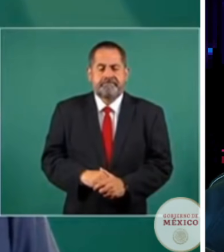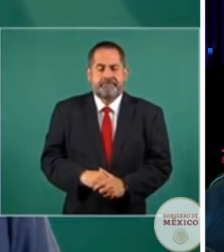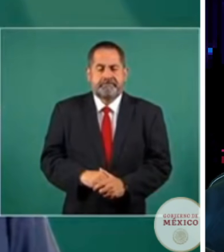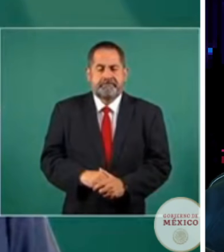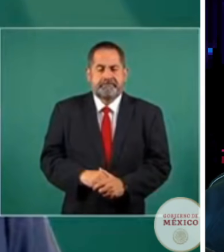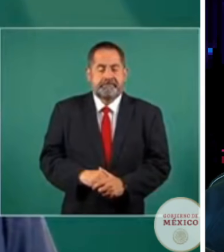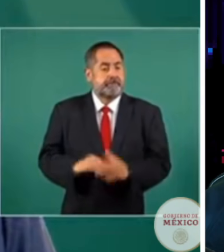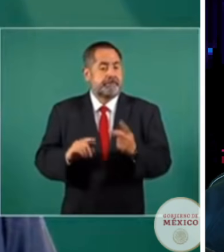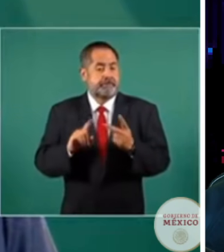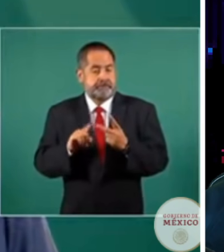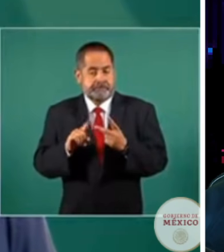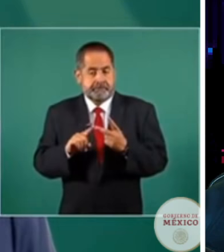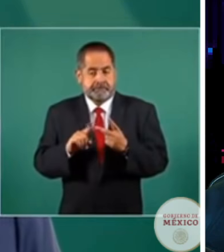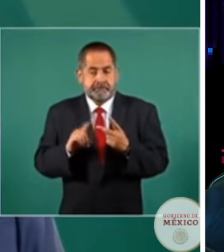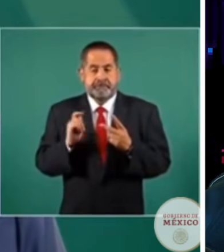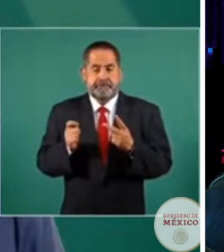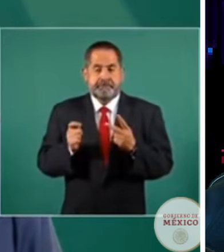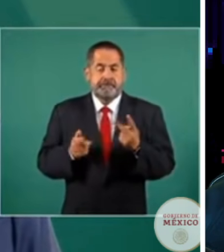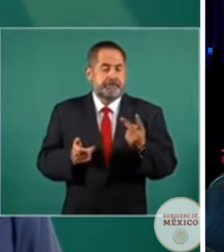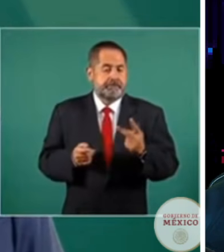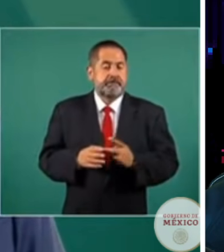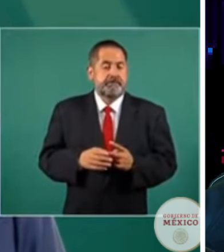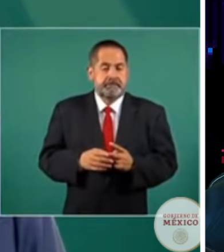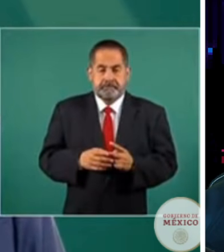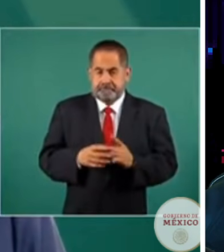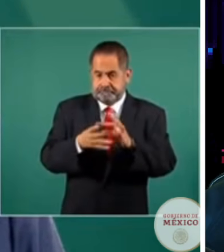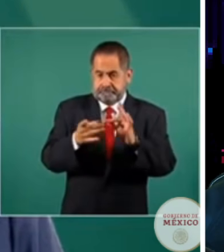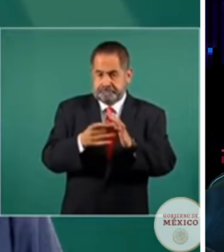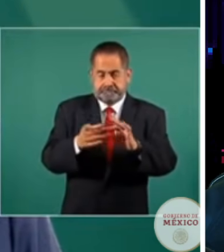Y lo segundo es aclarar,